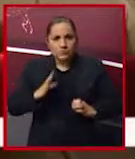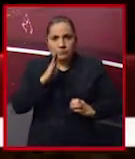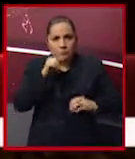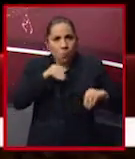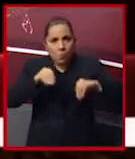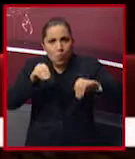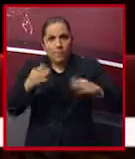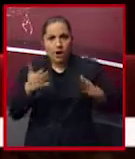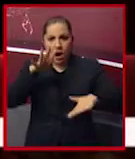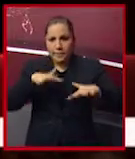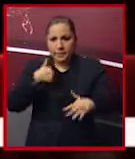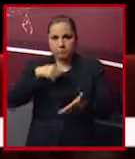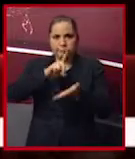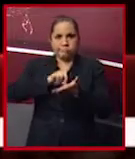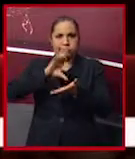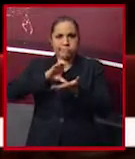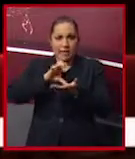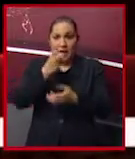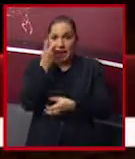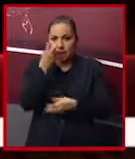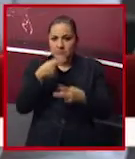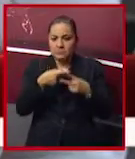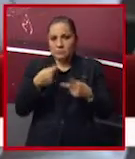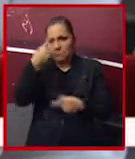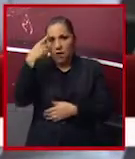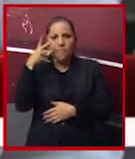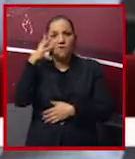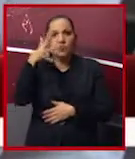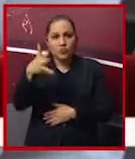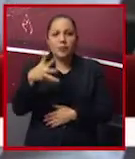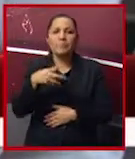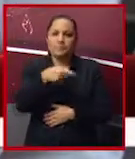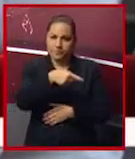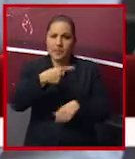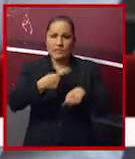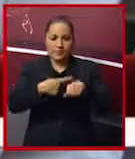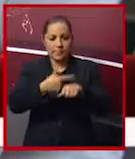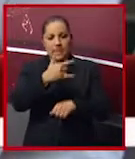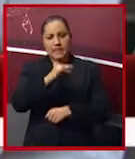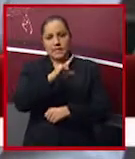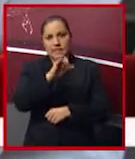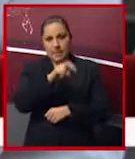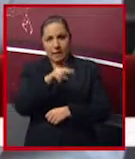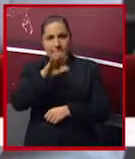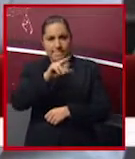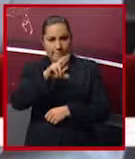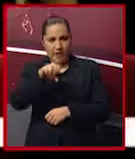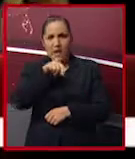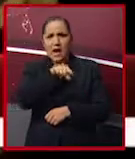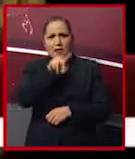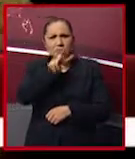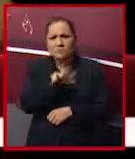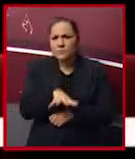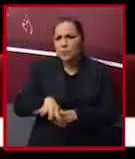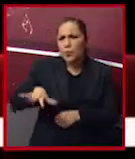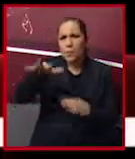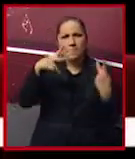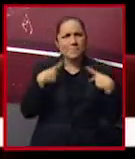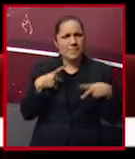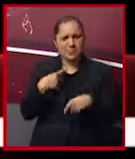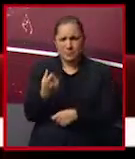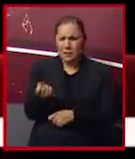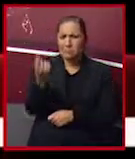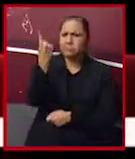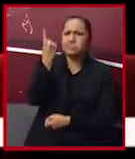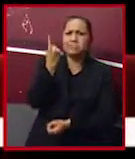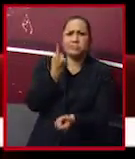física, algunas de sus consecuencias. Se trata del síndrome de Guillain-Barré, un trastorno poco común entre la población que